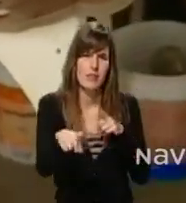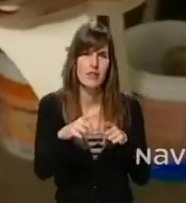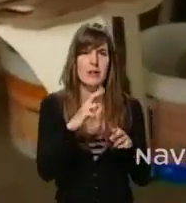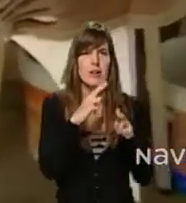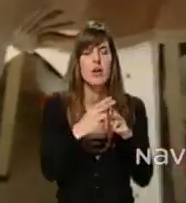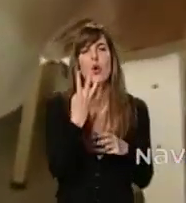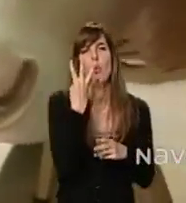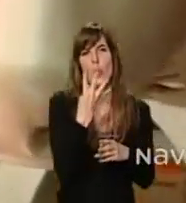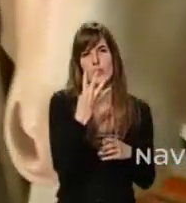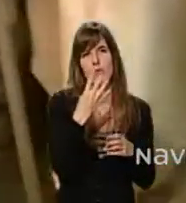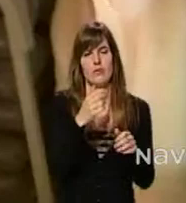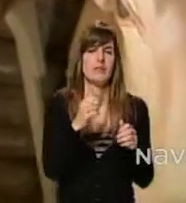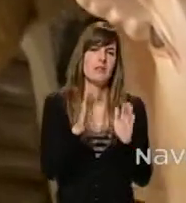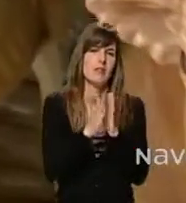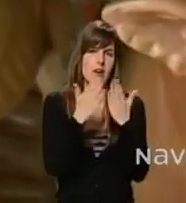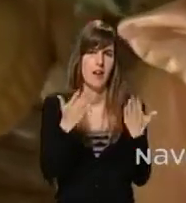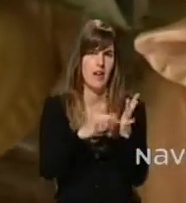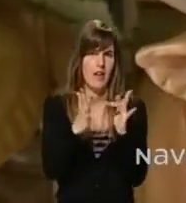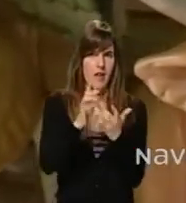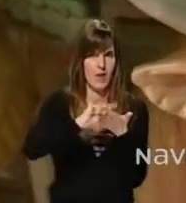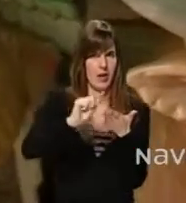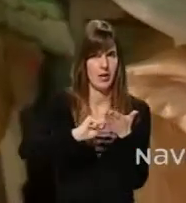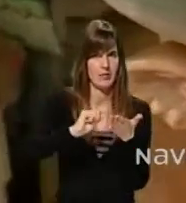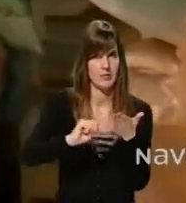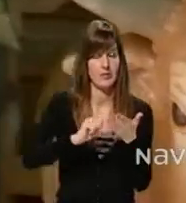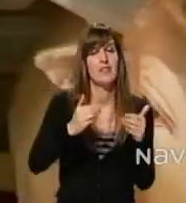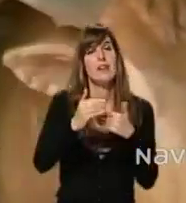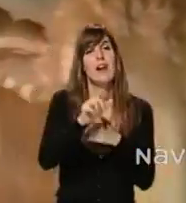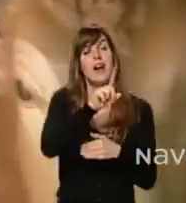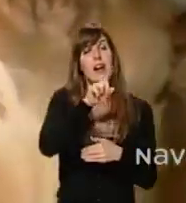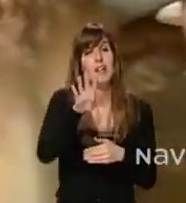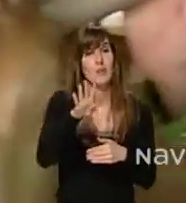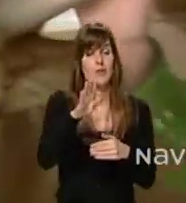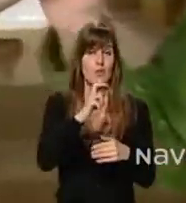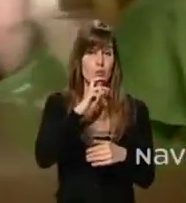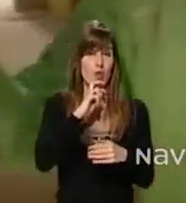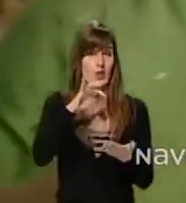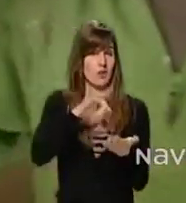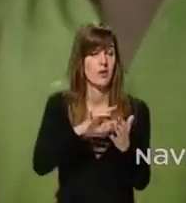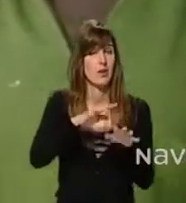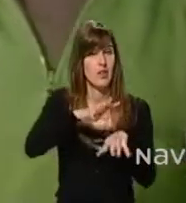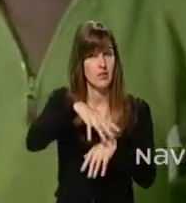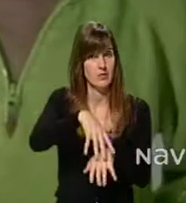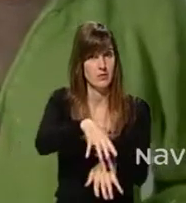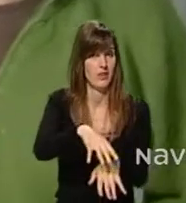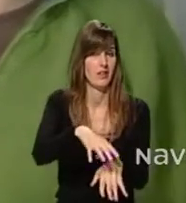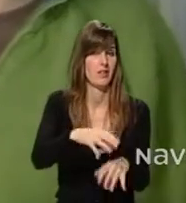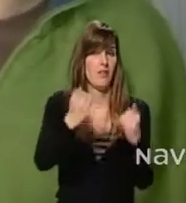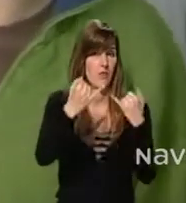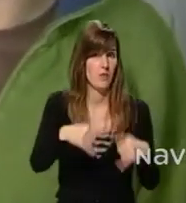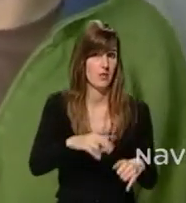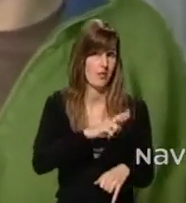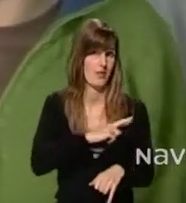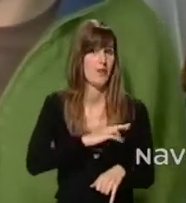4 evangelistas. Esto se presenta el día 14 en Tudela, en la procesión, en el desfile cívico del Corpus. Y